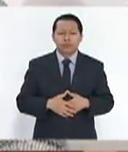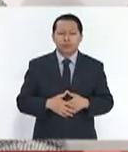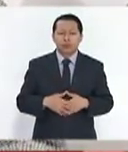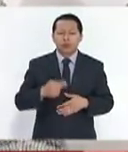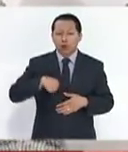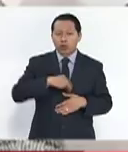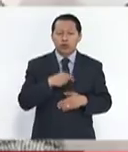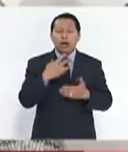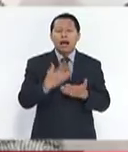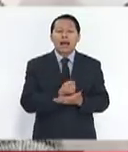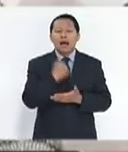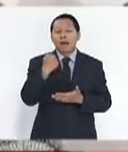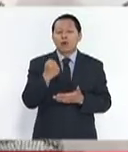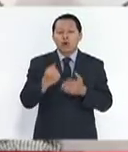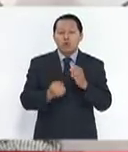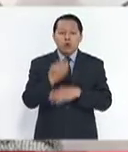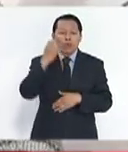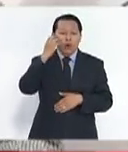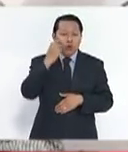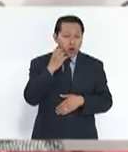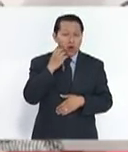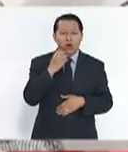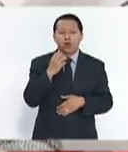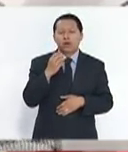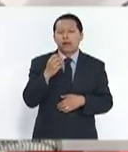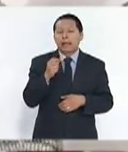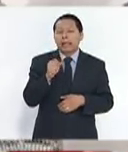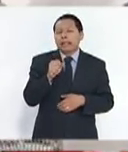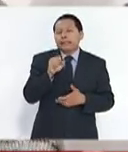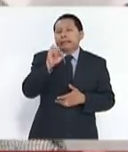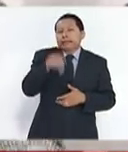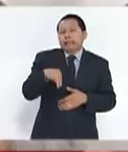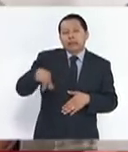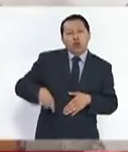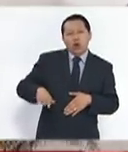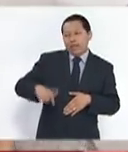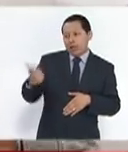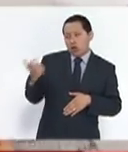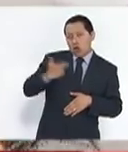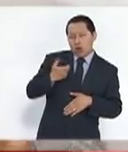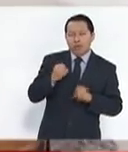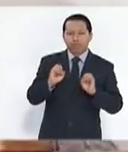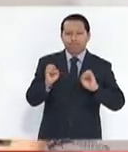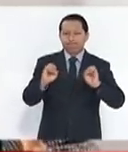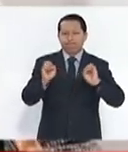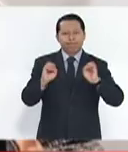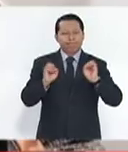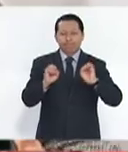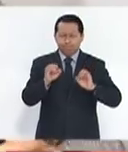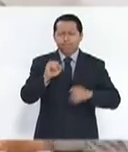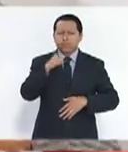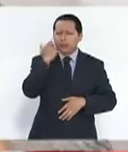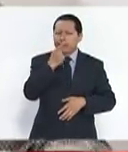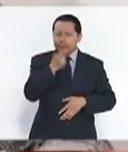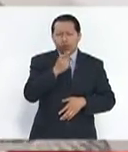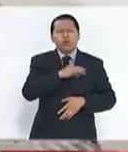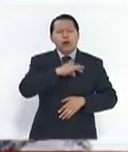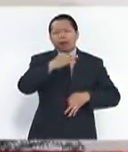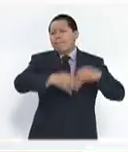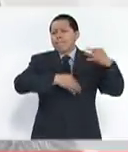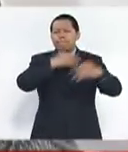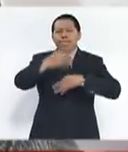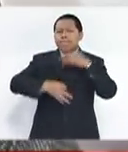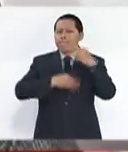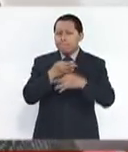Nosotros ganamos la elección de Nuevo León sin recursos públicos. Quiere decir esto que sí se puede hacer una campaña sin recursos